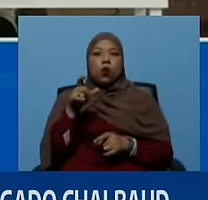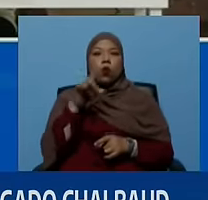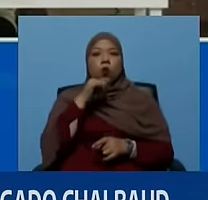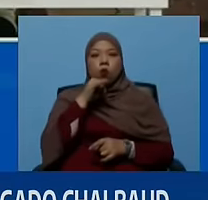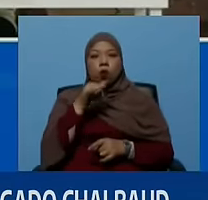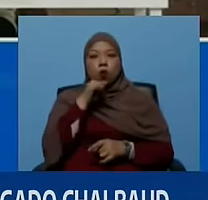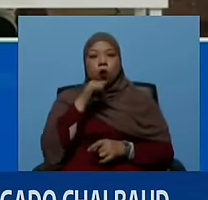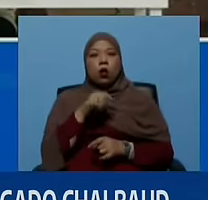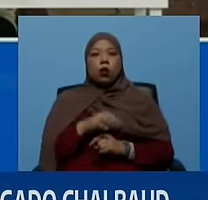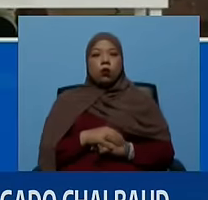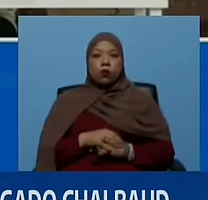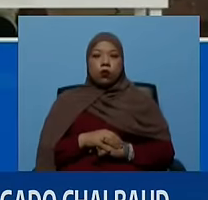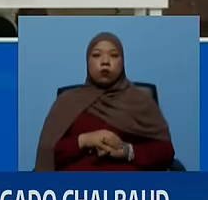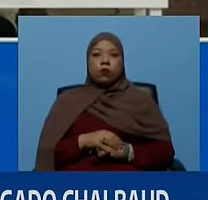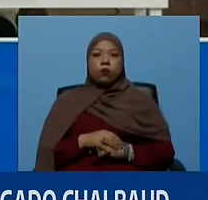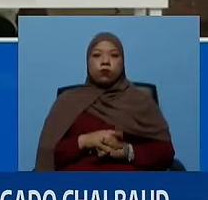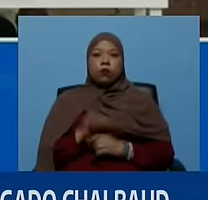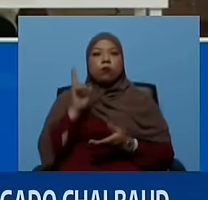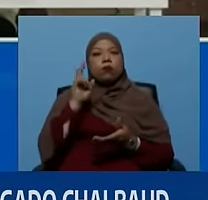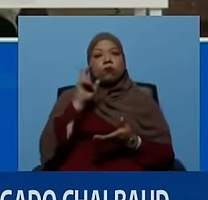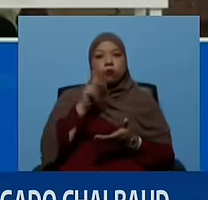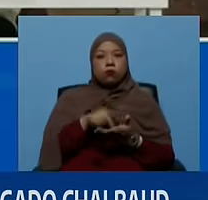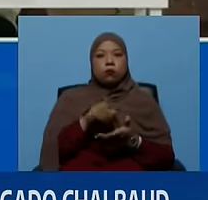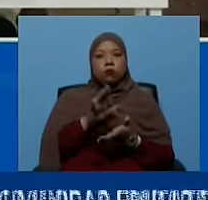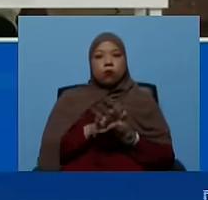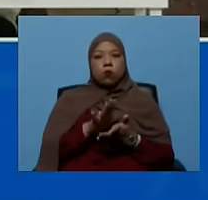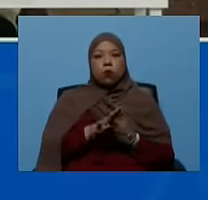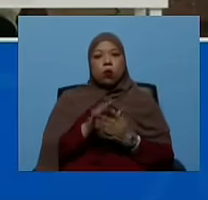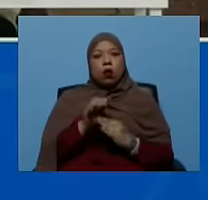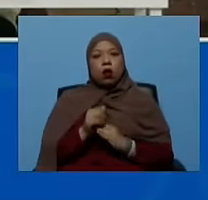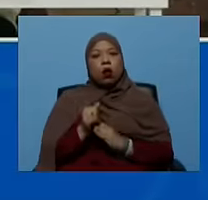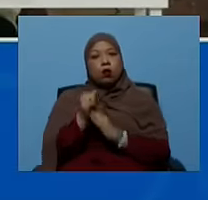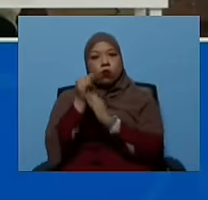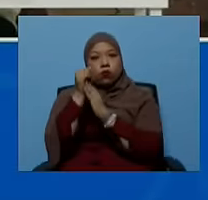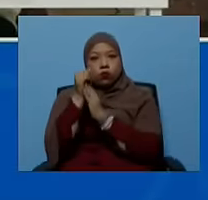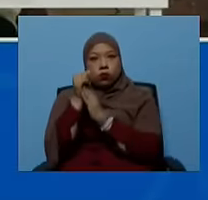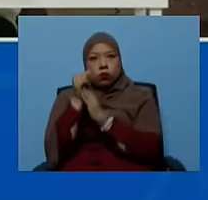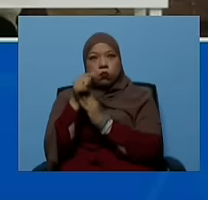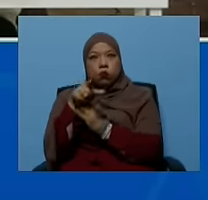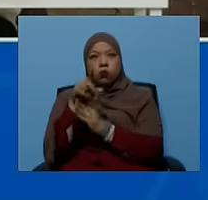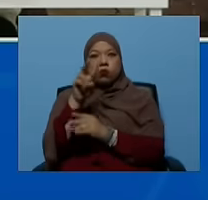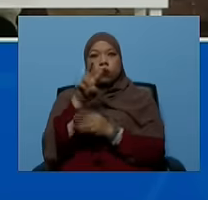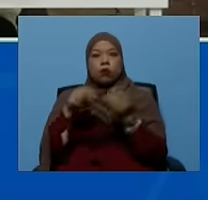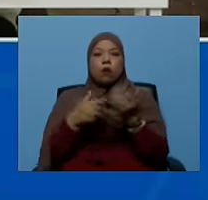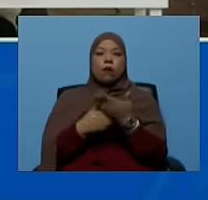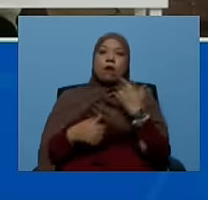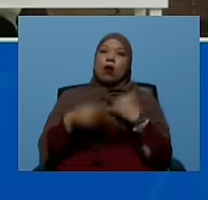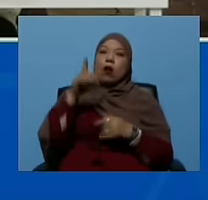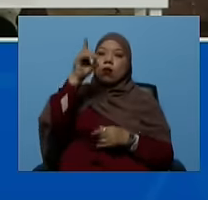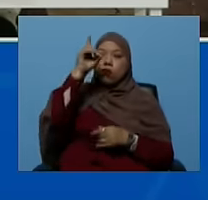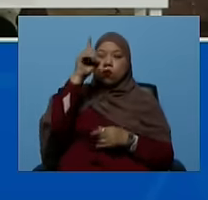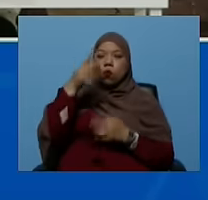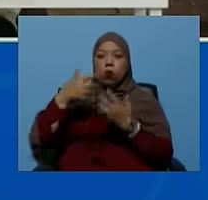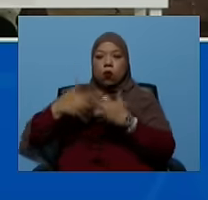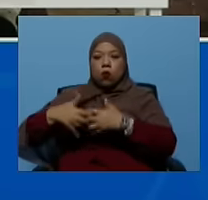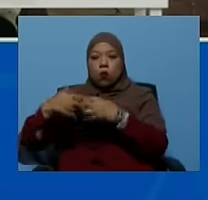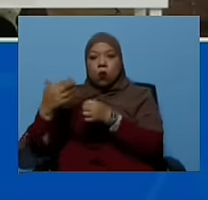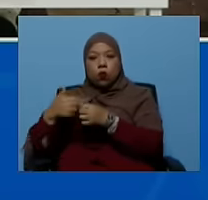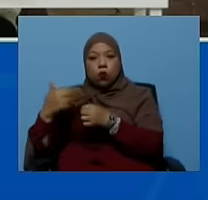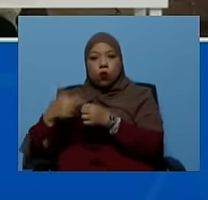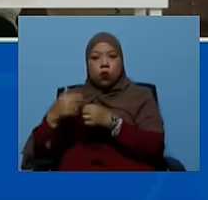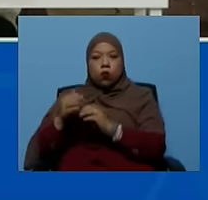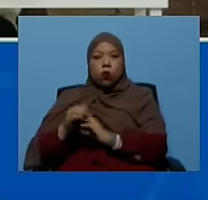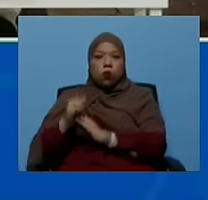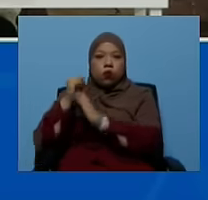jefe padrino que él estaba encabezando del sitc ministra de petróleo estaba